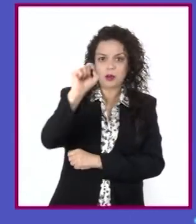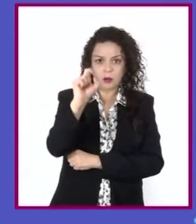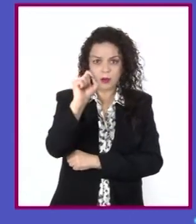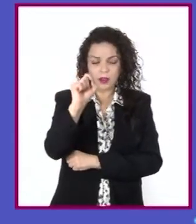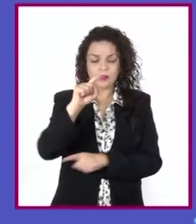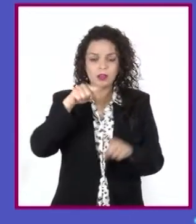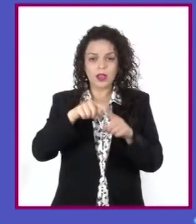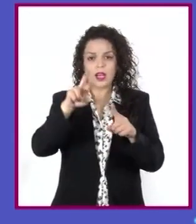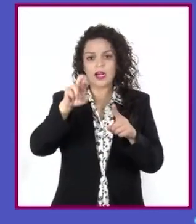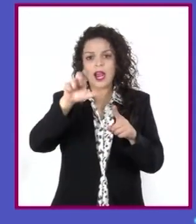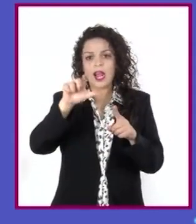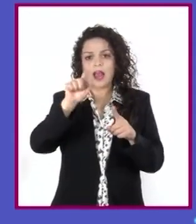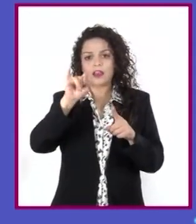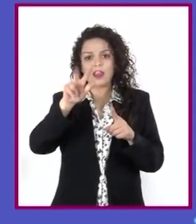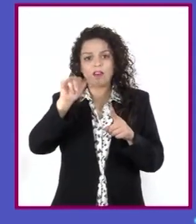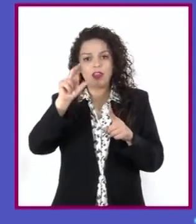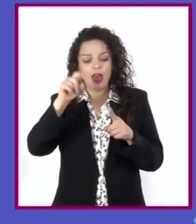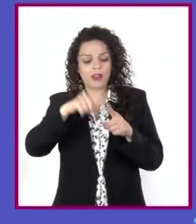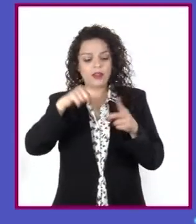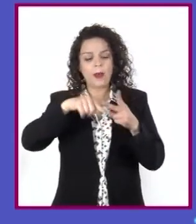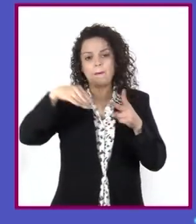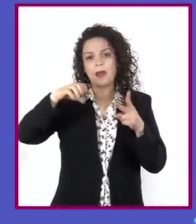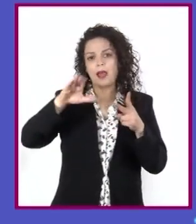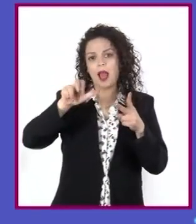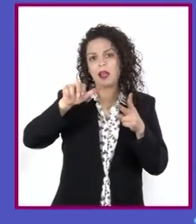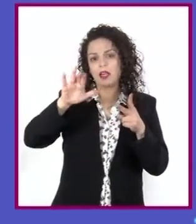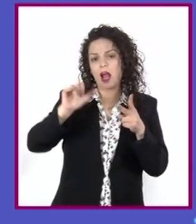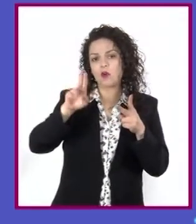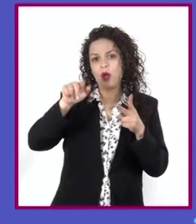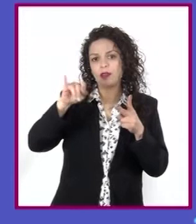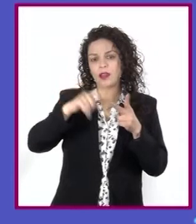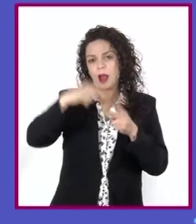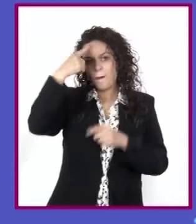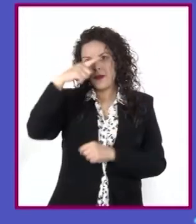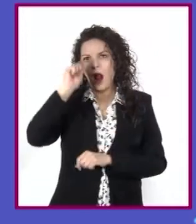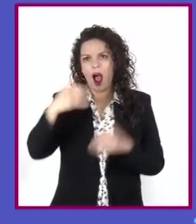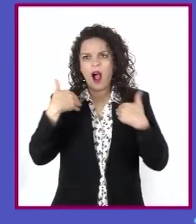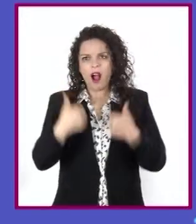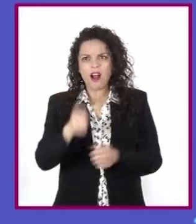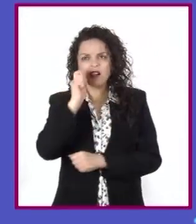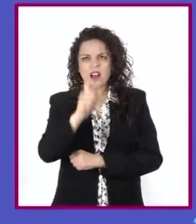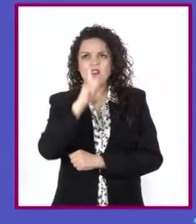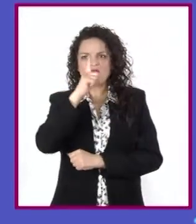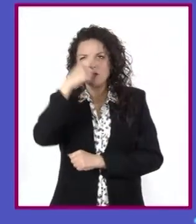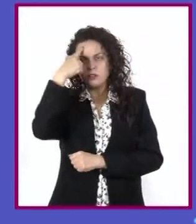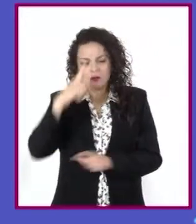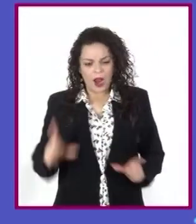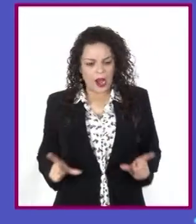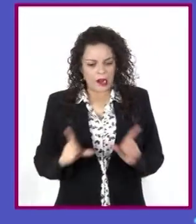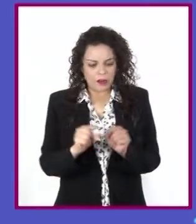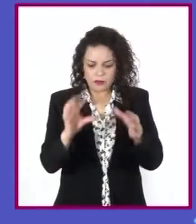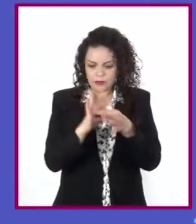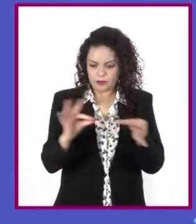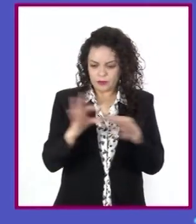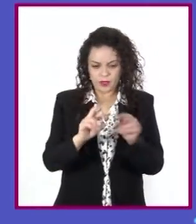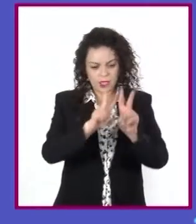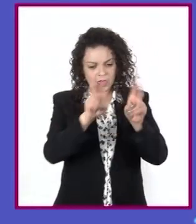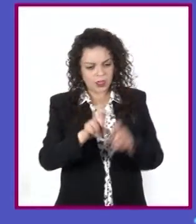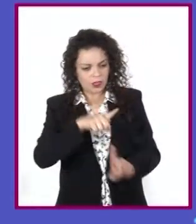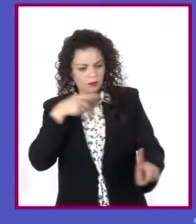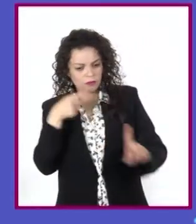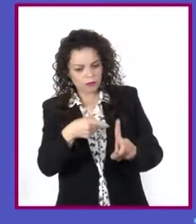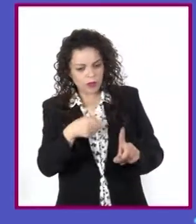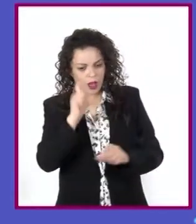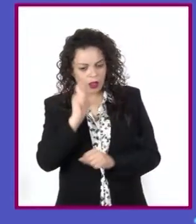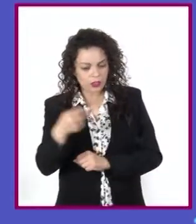mecánica cuántica, en nuestra concepción de la luz, para terminar comentando sobre algunos temas relativos a